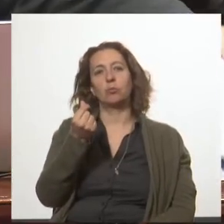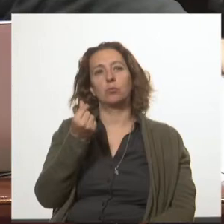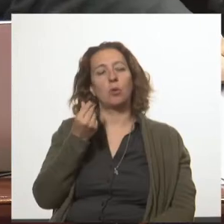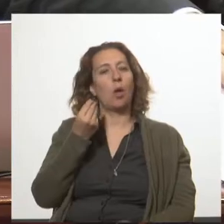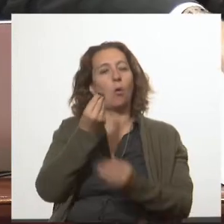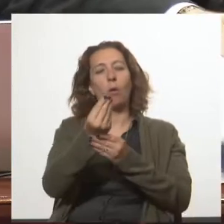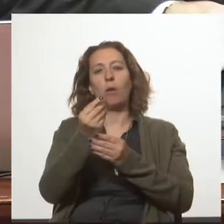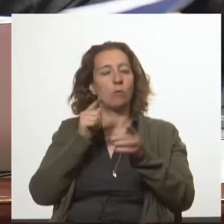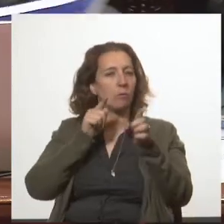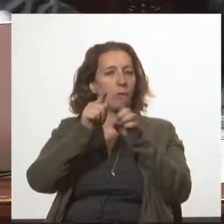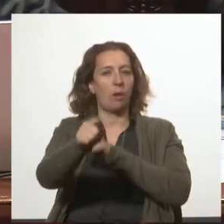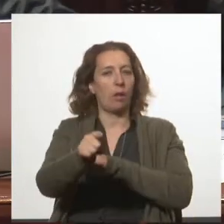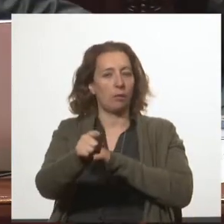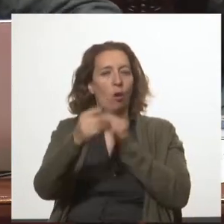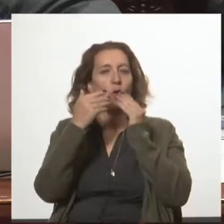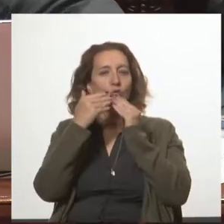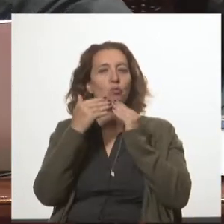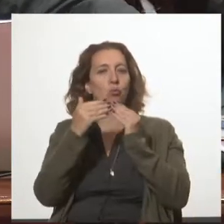directas de consultores